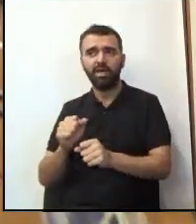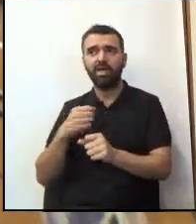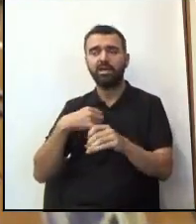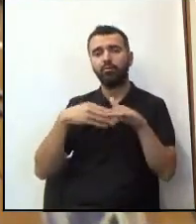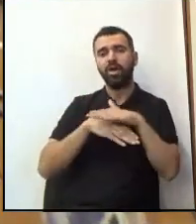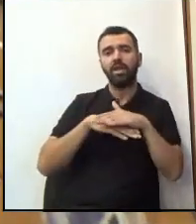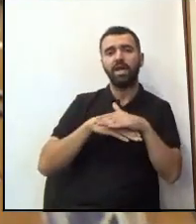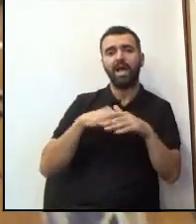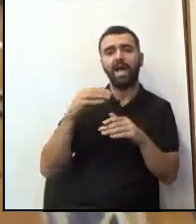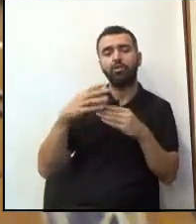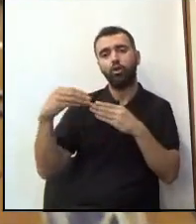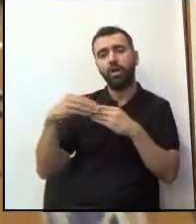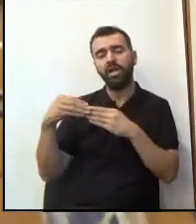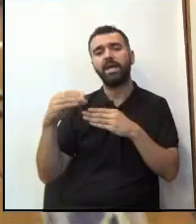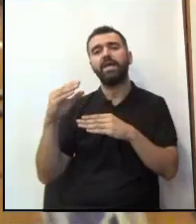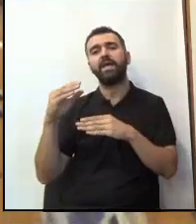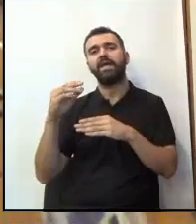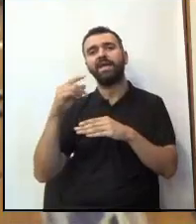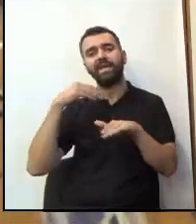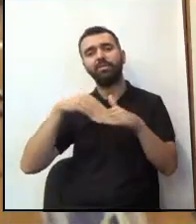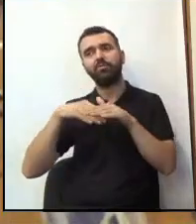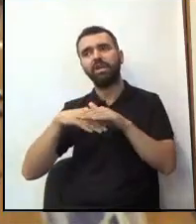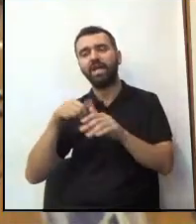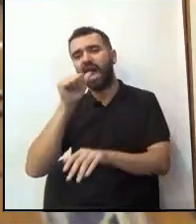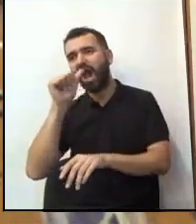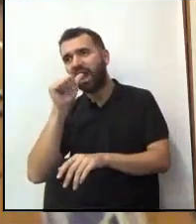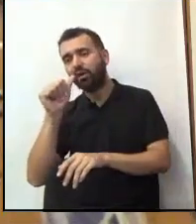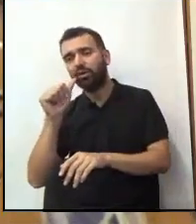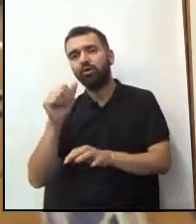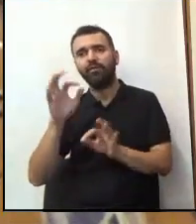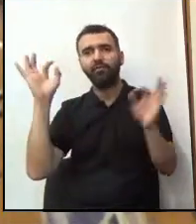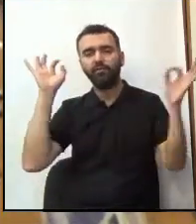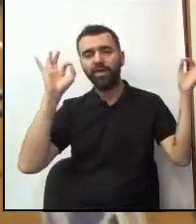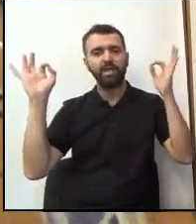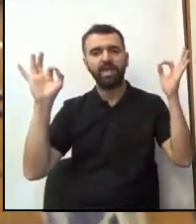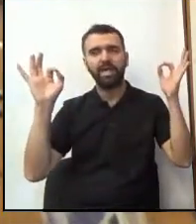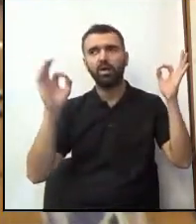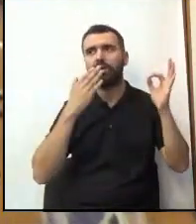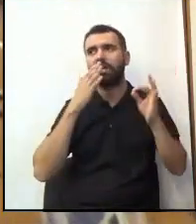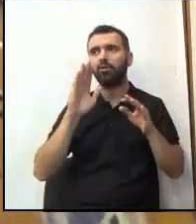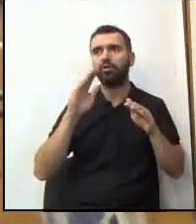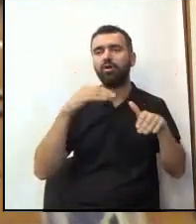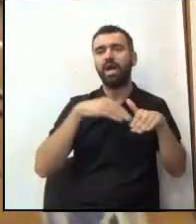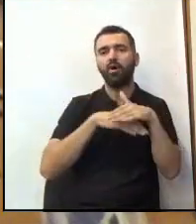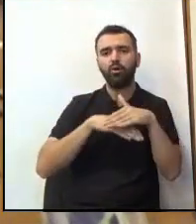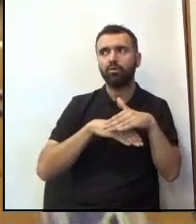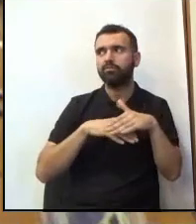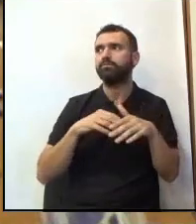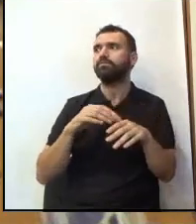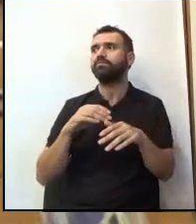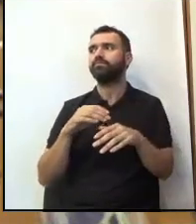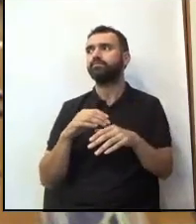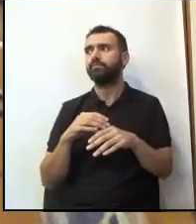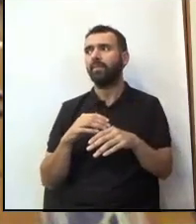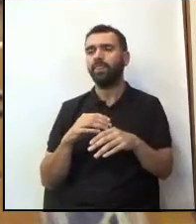en comida. Súper, el arroz, el fideo, a toda la gente de poblaciones, el mejor ahorro para que no siga subiendo, alimentos no perecibles.